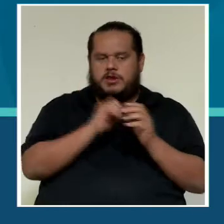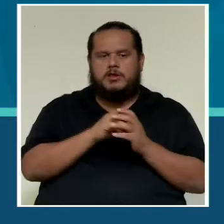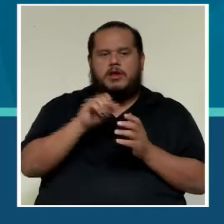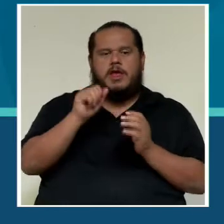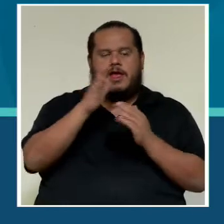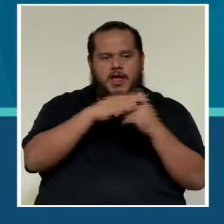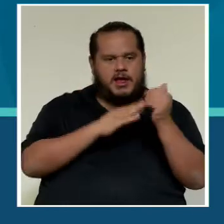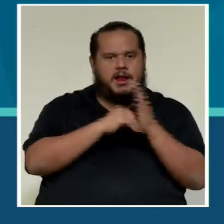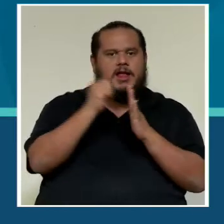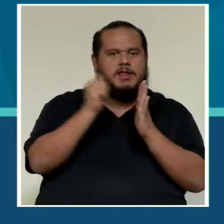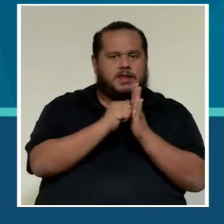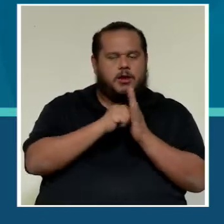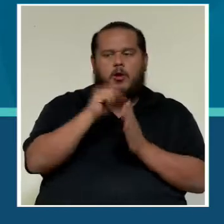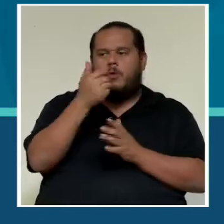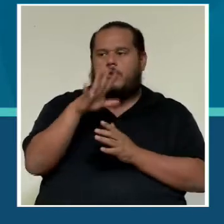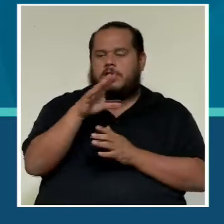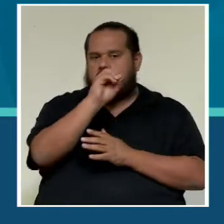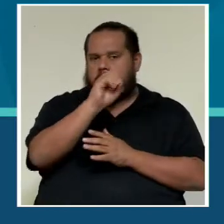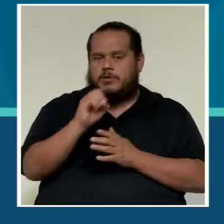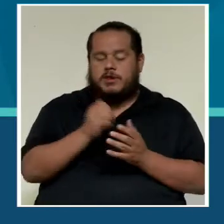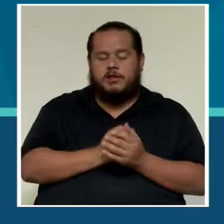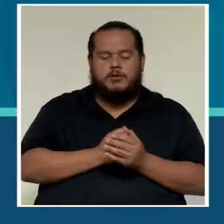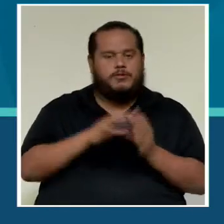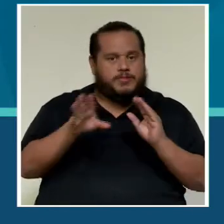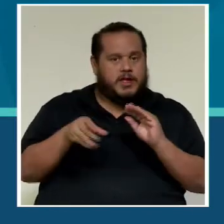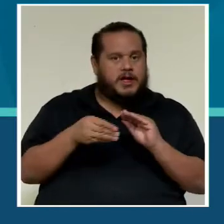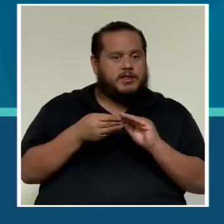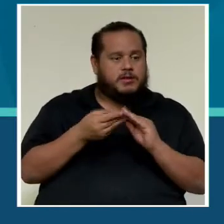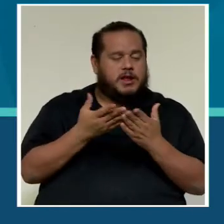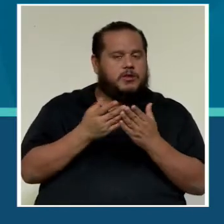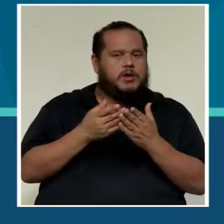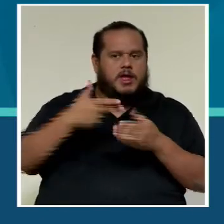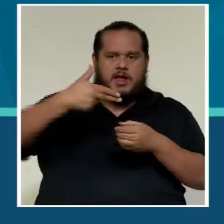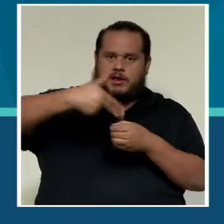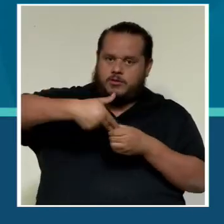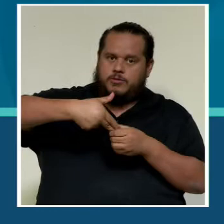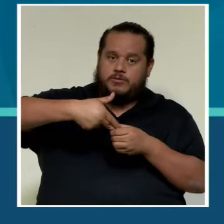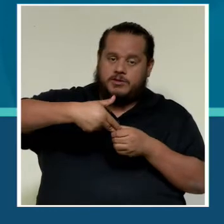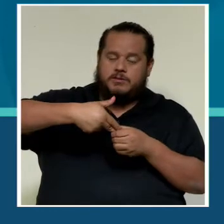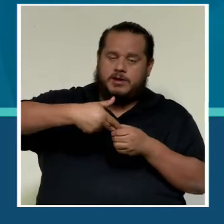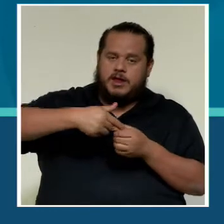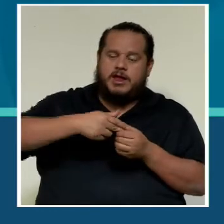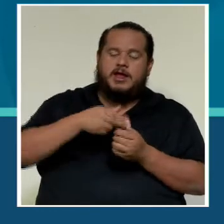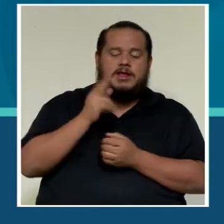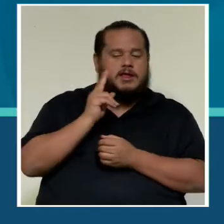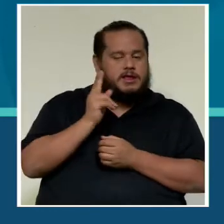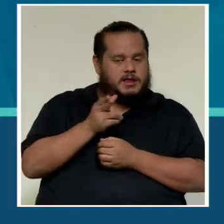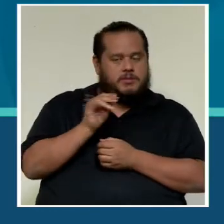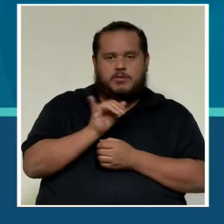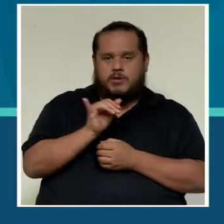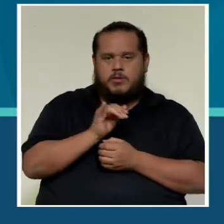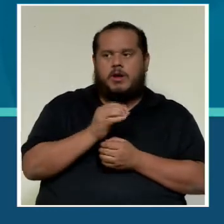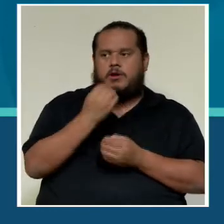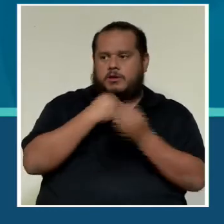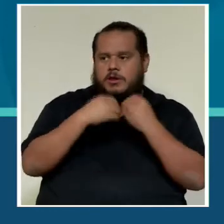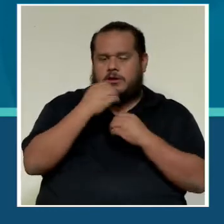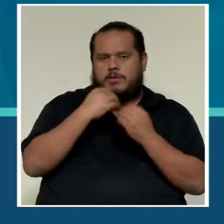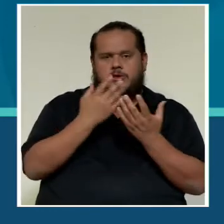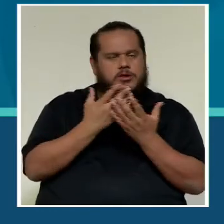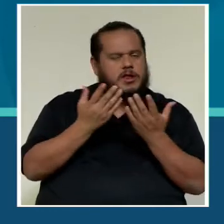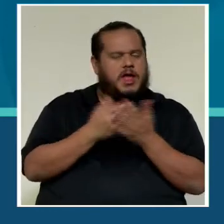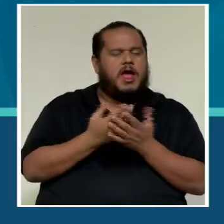la soya un 15%, adicionando el costo del combustible. Asimismo, el índice global de alimentos va a un ritmo